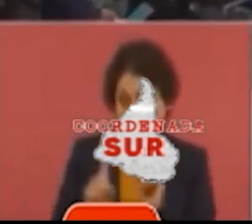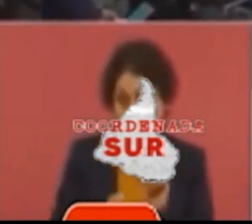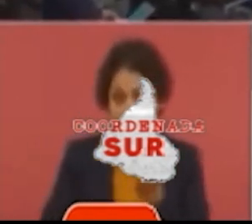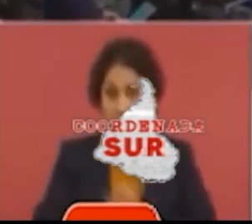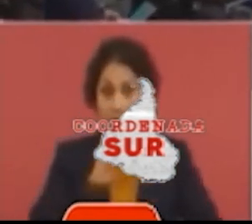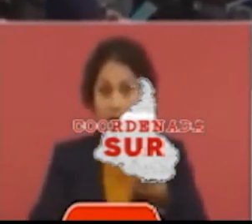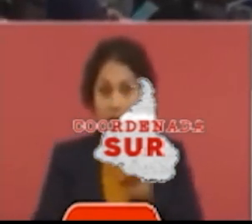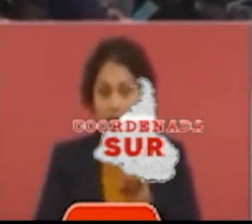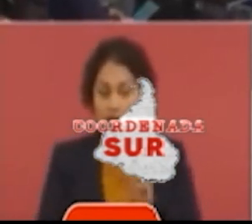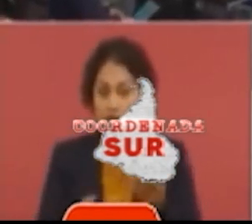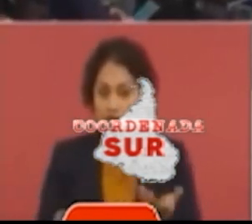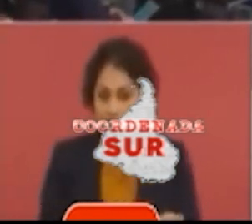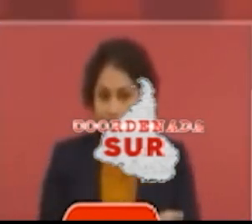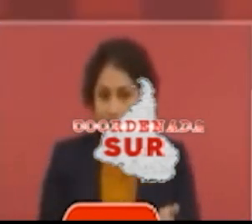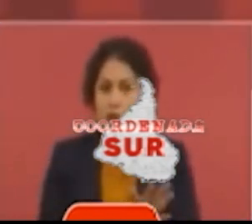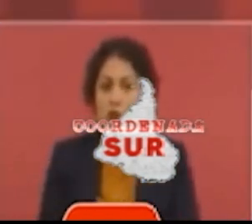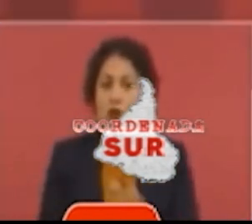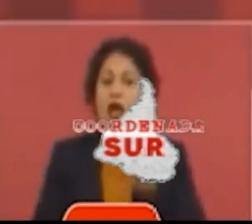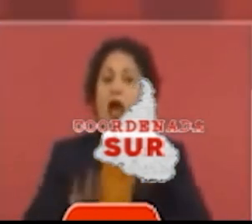siempre,